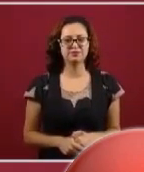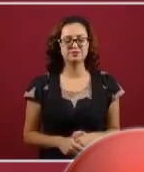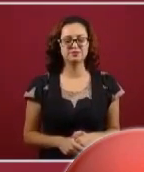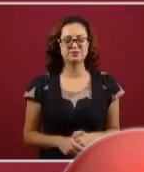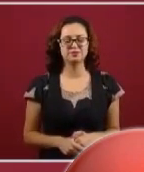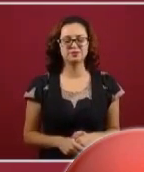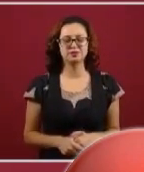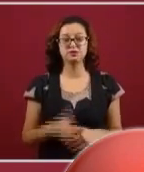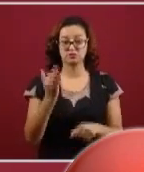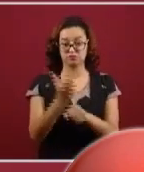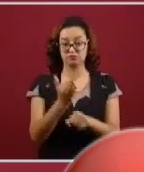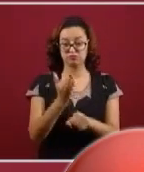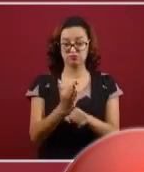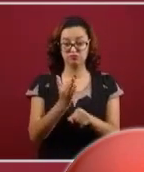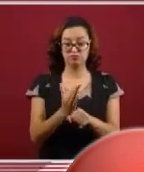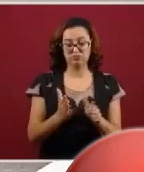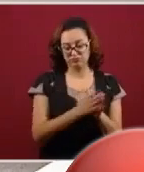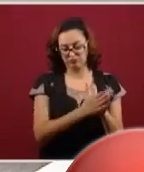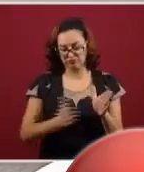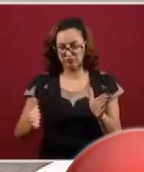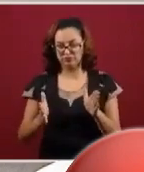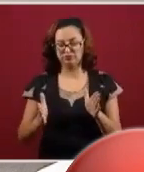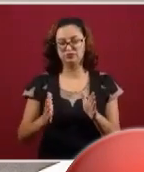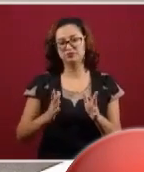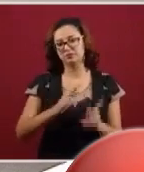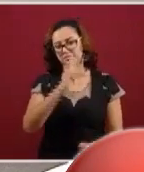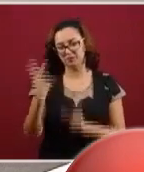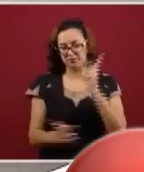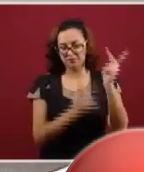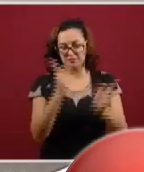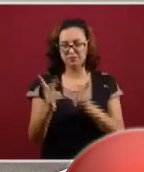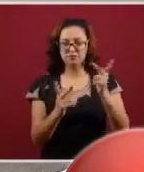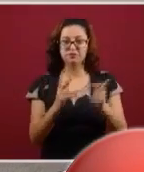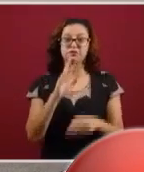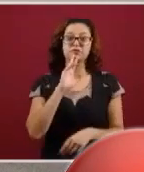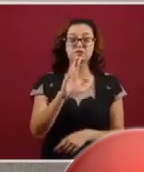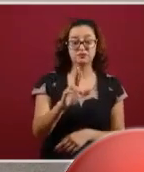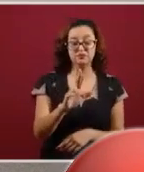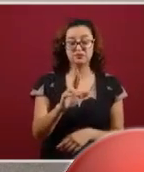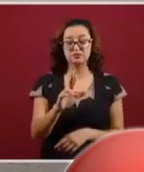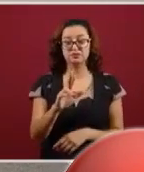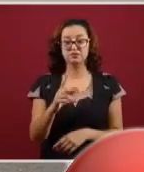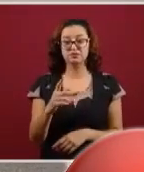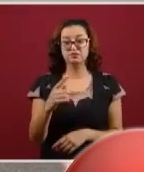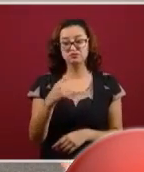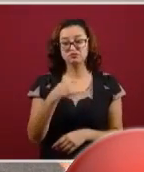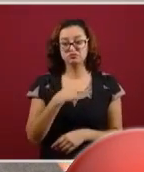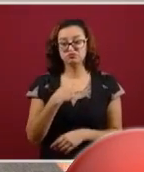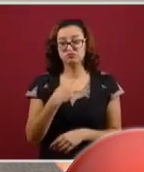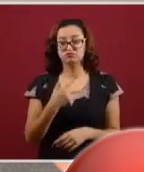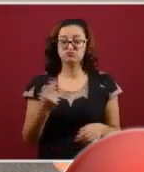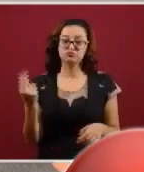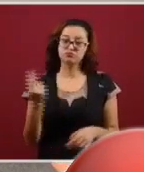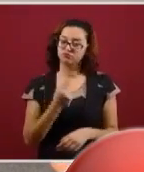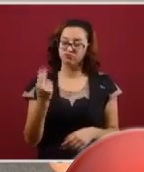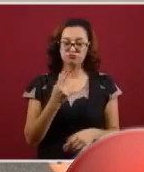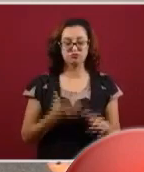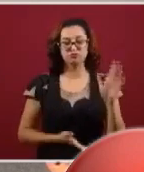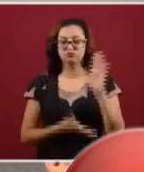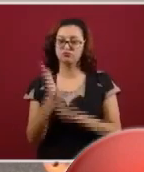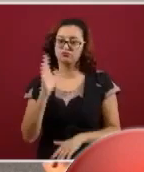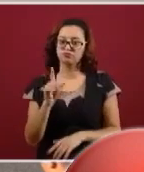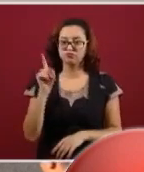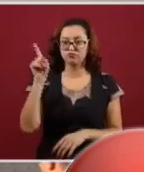esta primera parte a preguntas y respuestas, si les parece, porque tengo yo que recibir a una